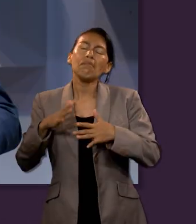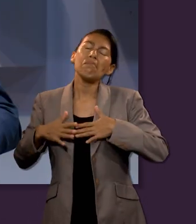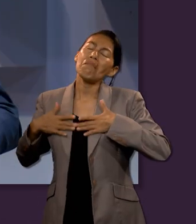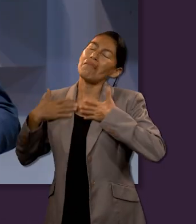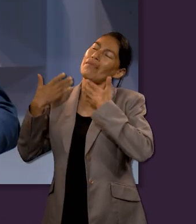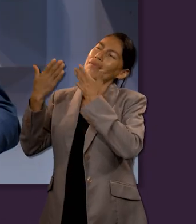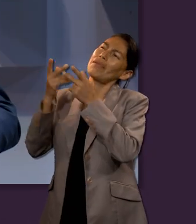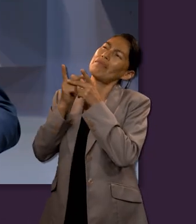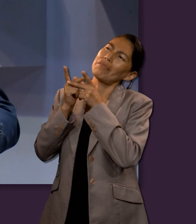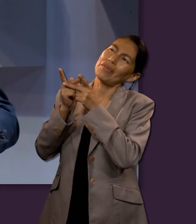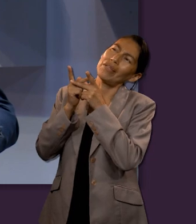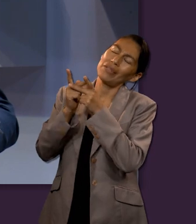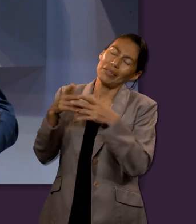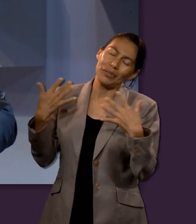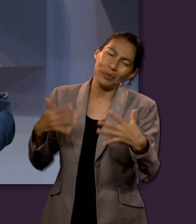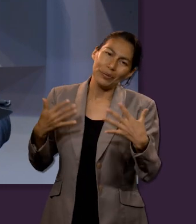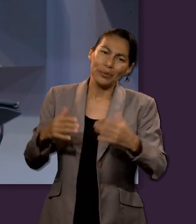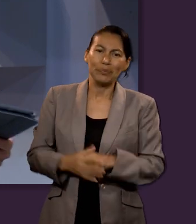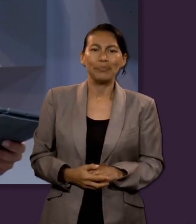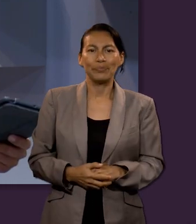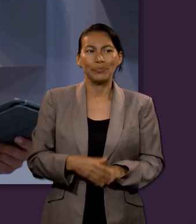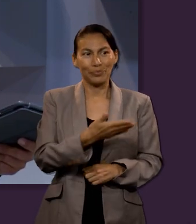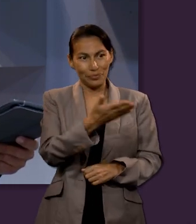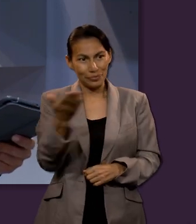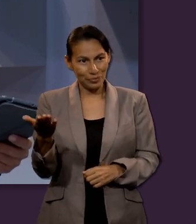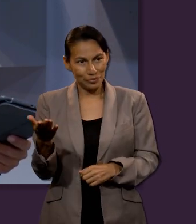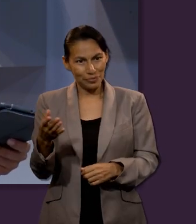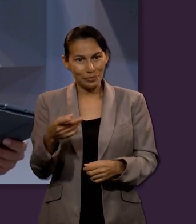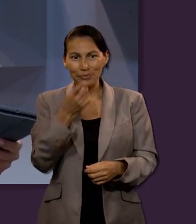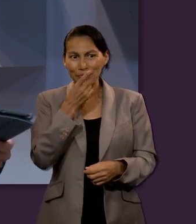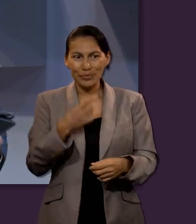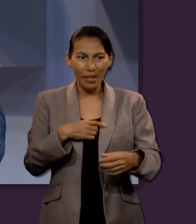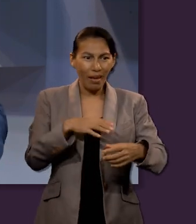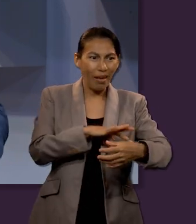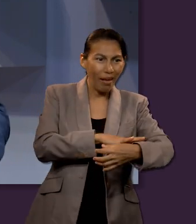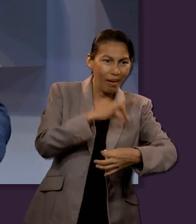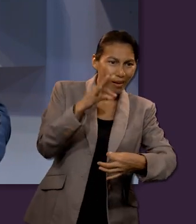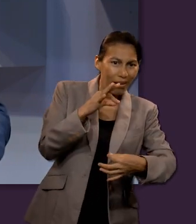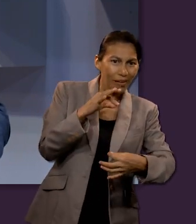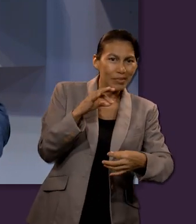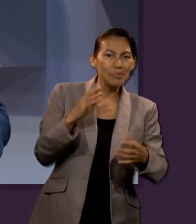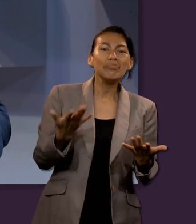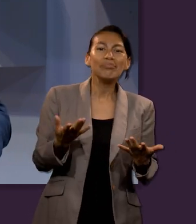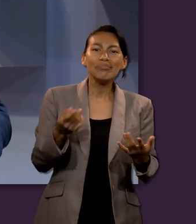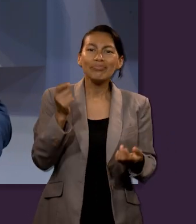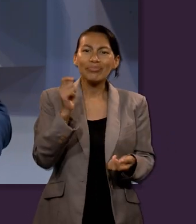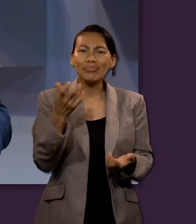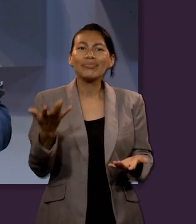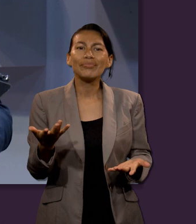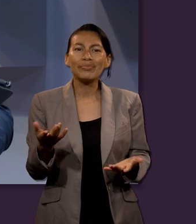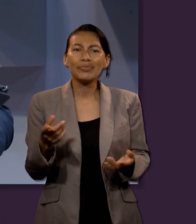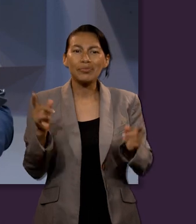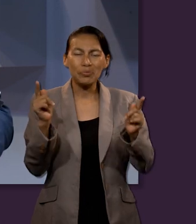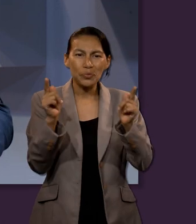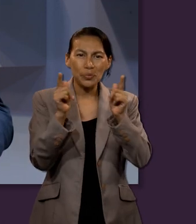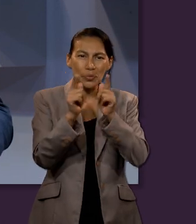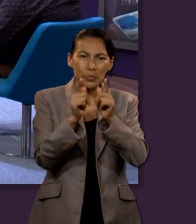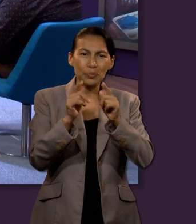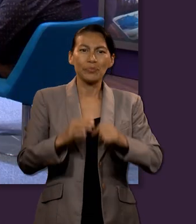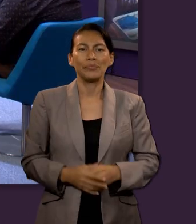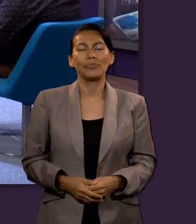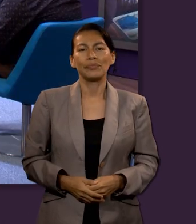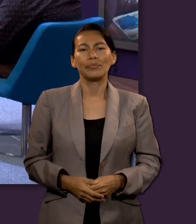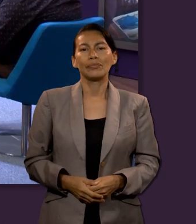y bueno me gustaría que pudiéramos ir resumiendo con que nos quedamos de esta lección tal vez en una palabra